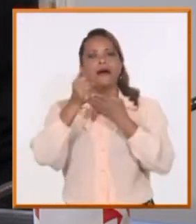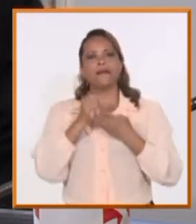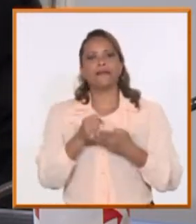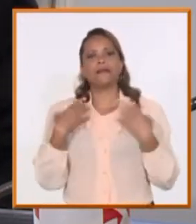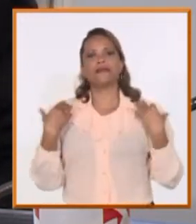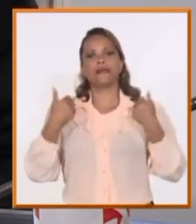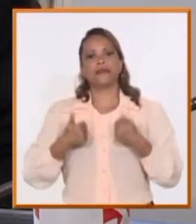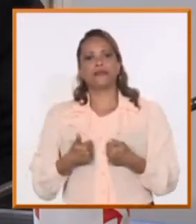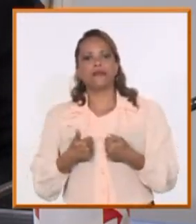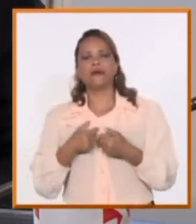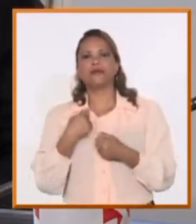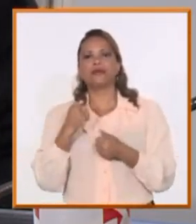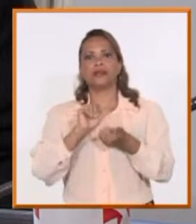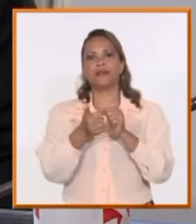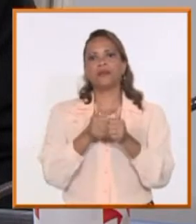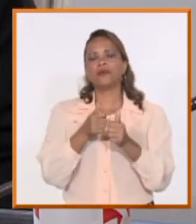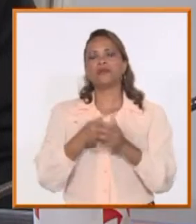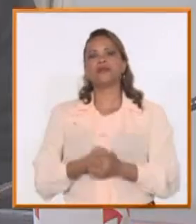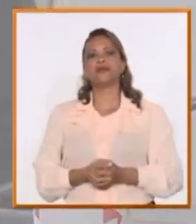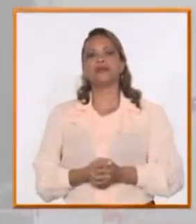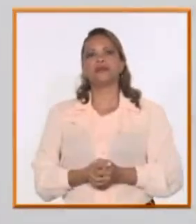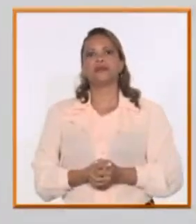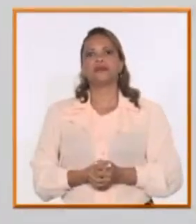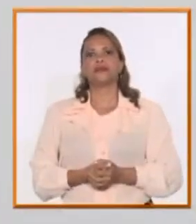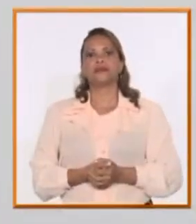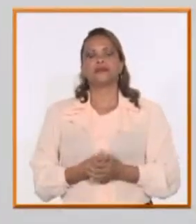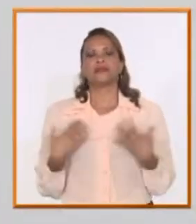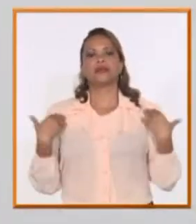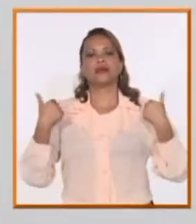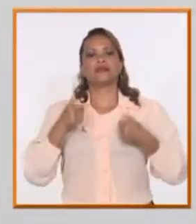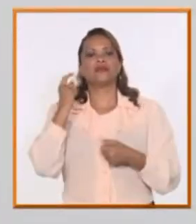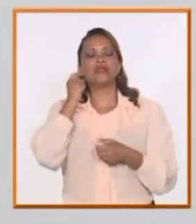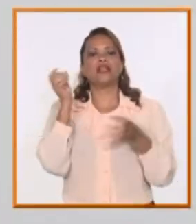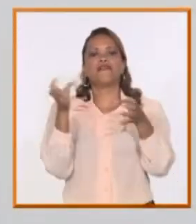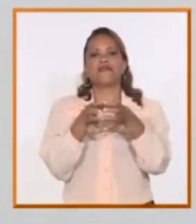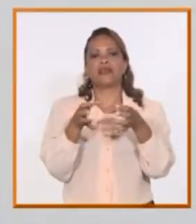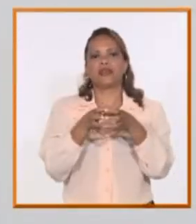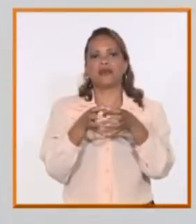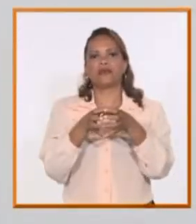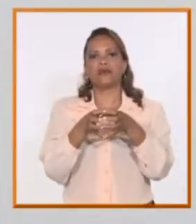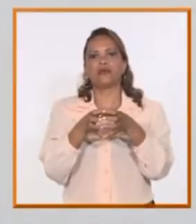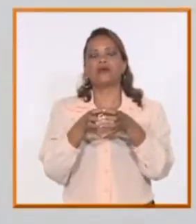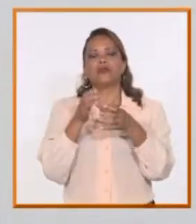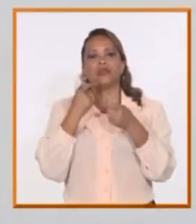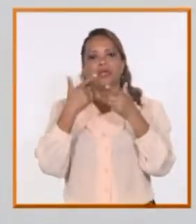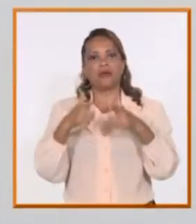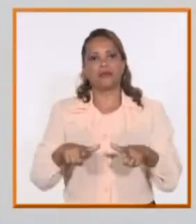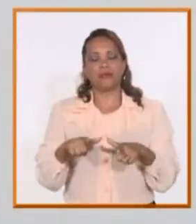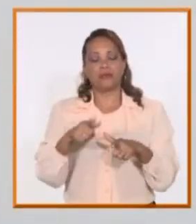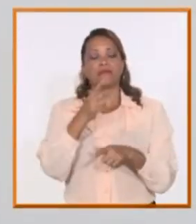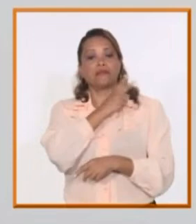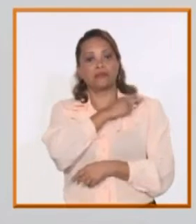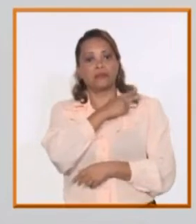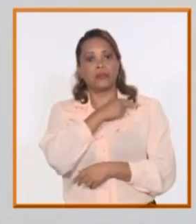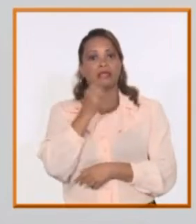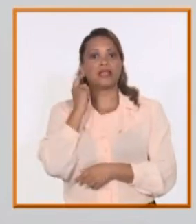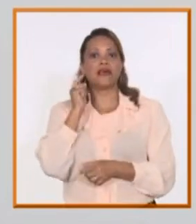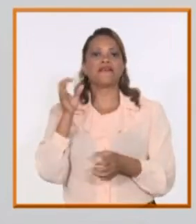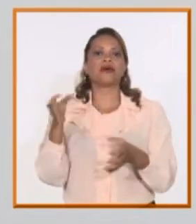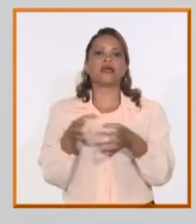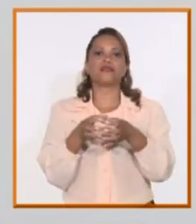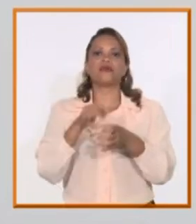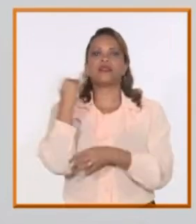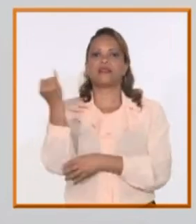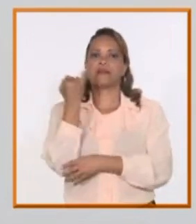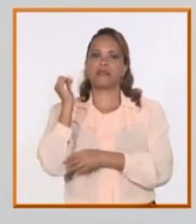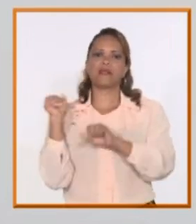del organismo, con la dirección de la Federación de Alto Rendimiento del organismo, la Federación Internacional de